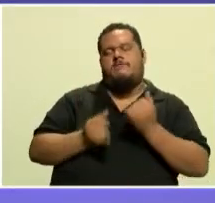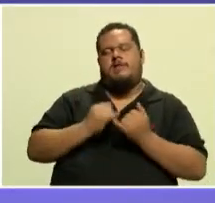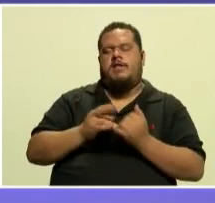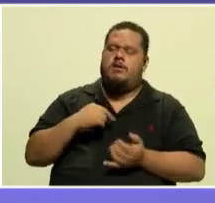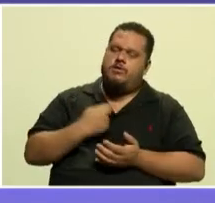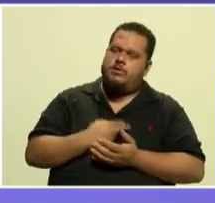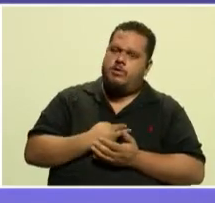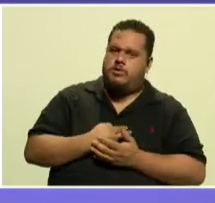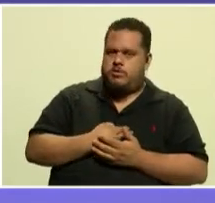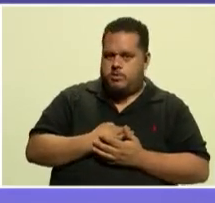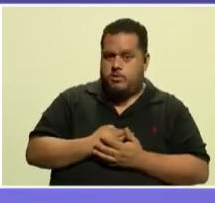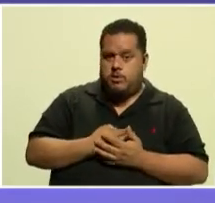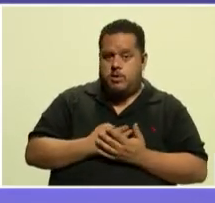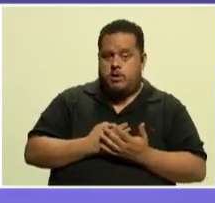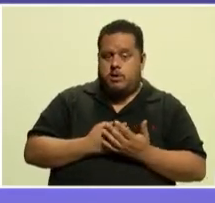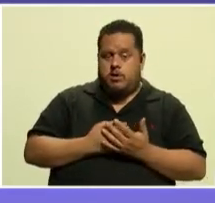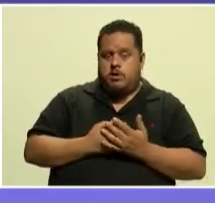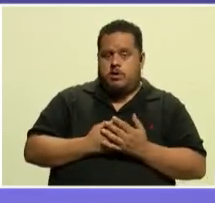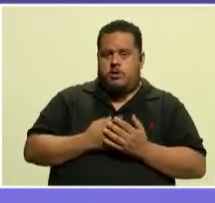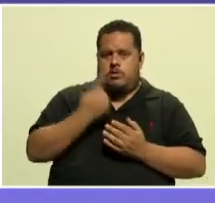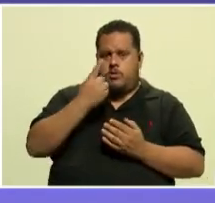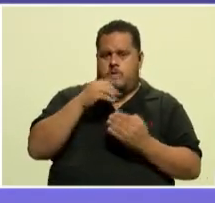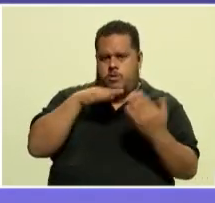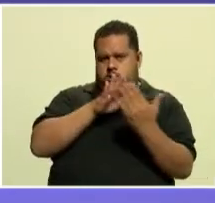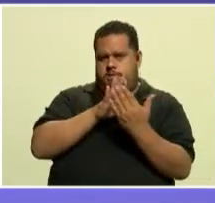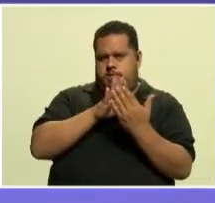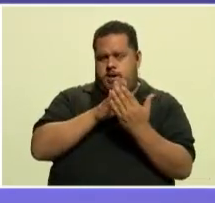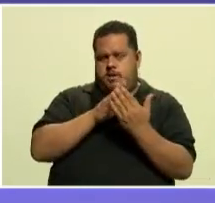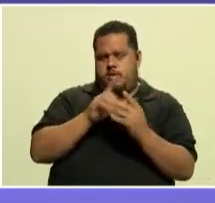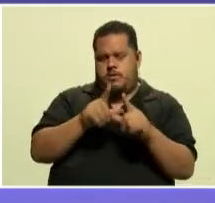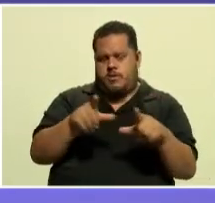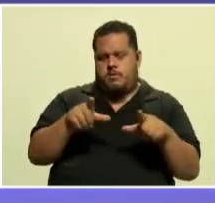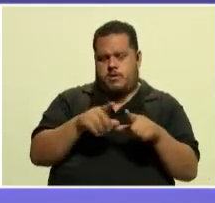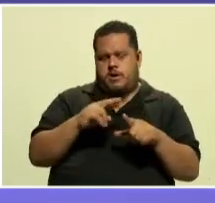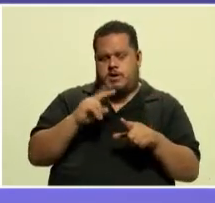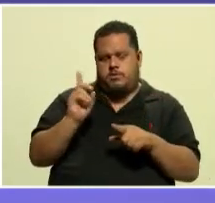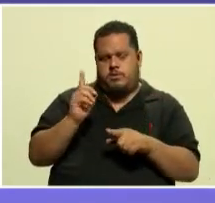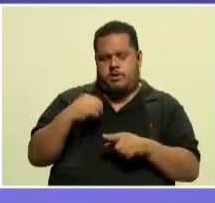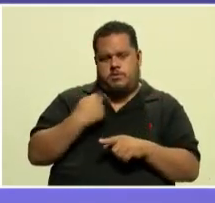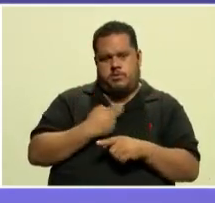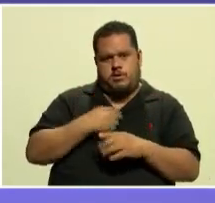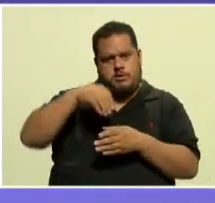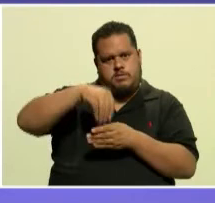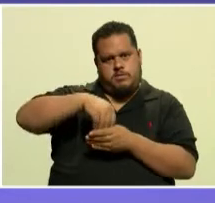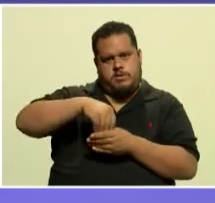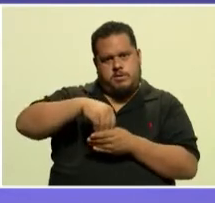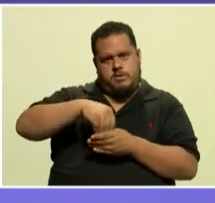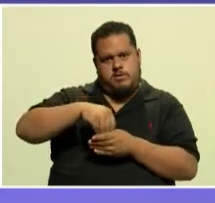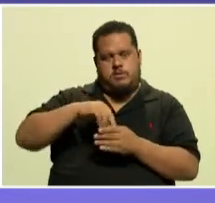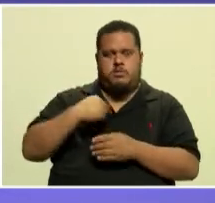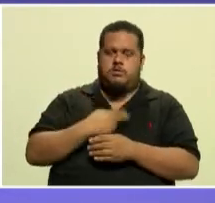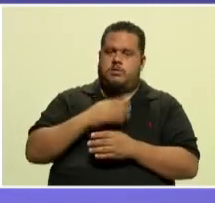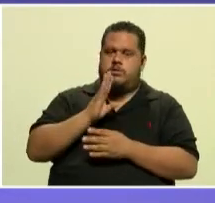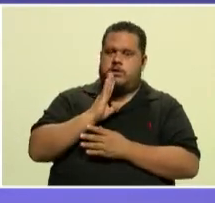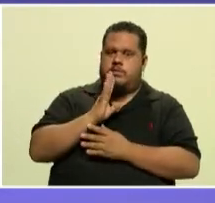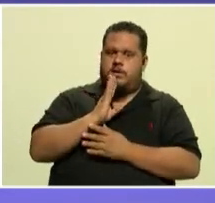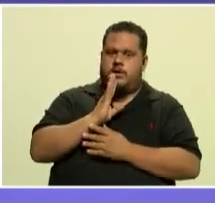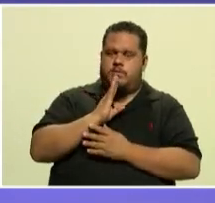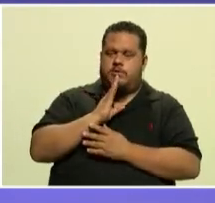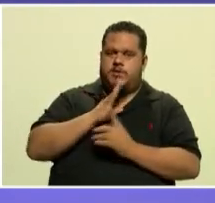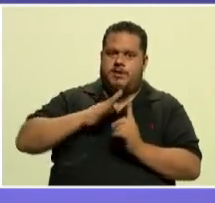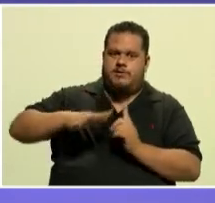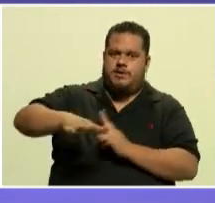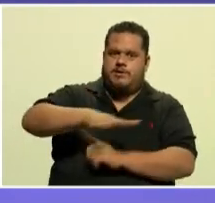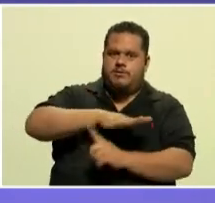somos un reflejo del lugar donde estamos contenidos. Nosotros hablamos de lo que nos